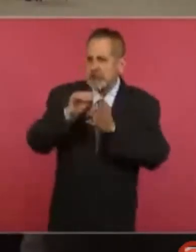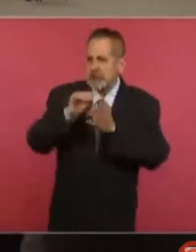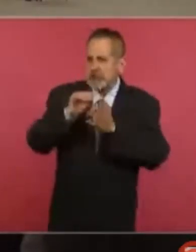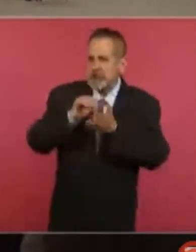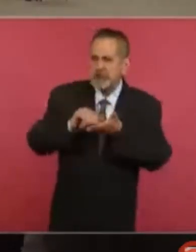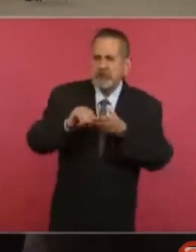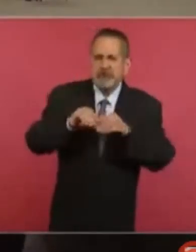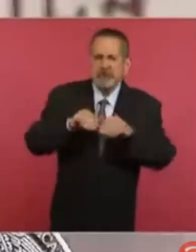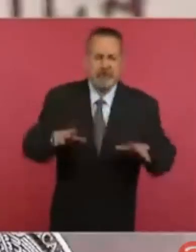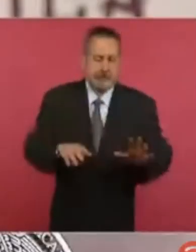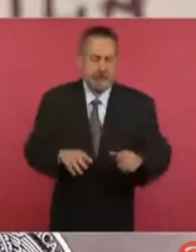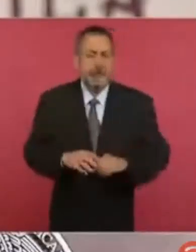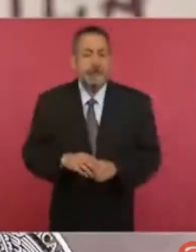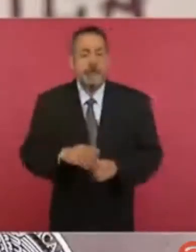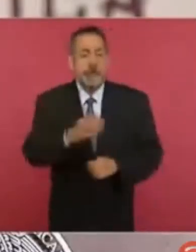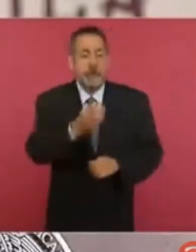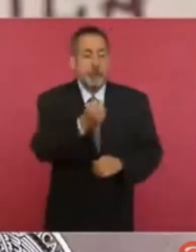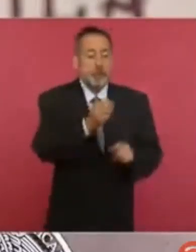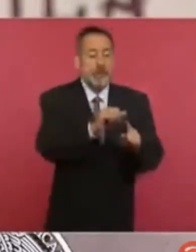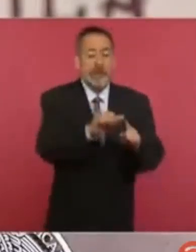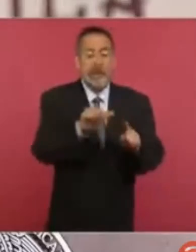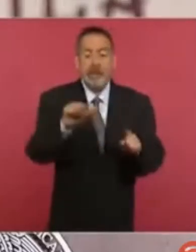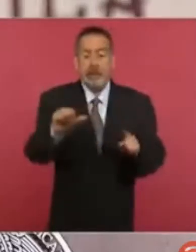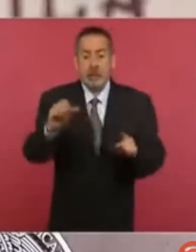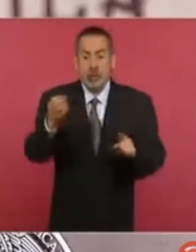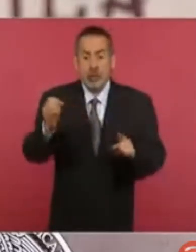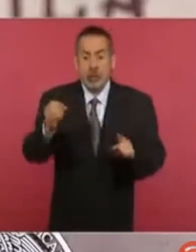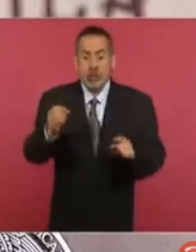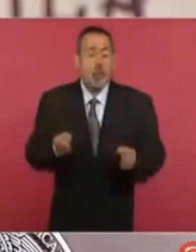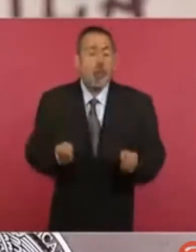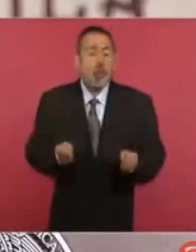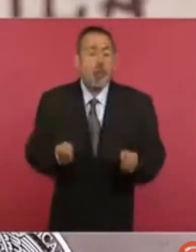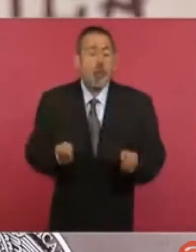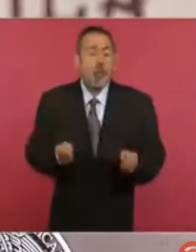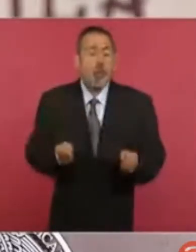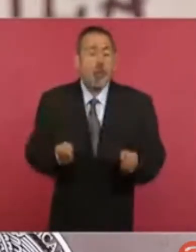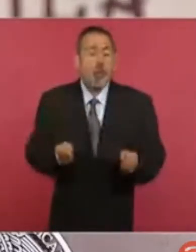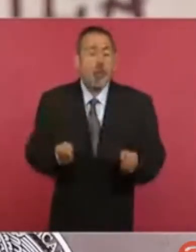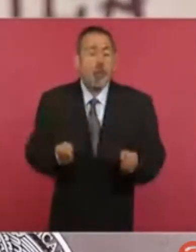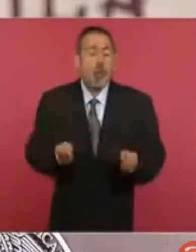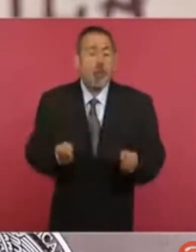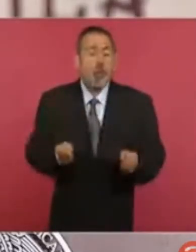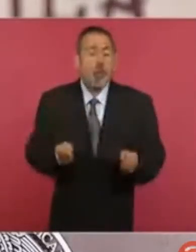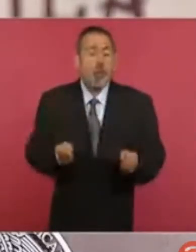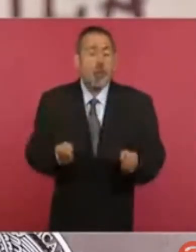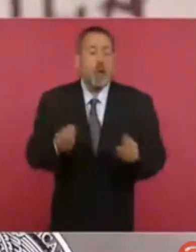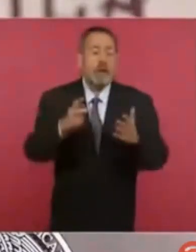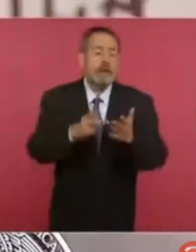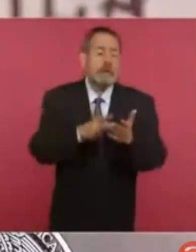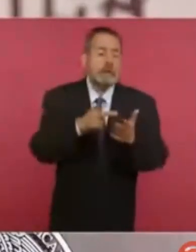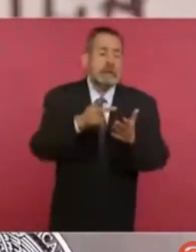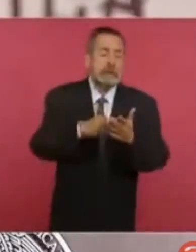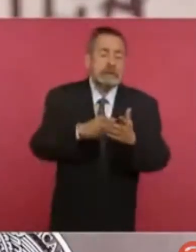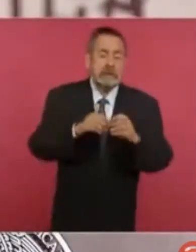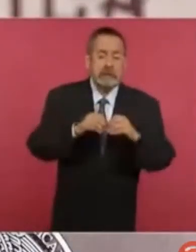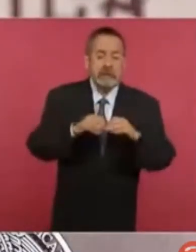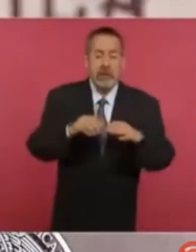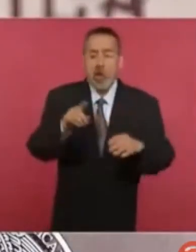el 16 de octubre se publicaron nada más y nada menos que